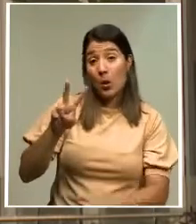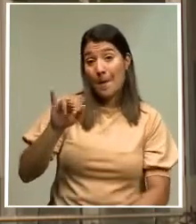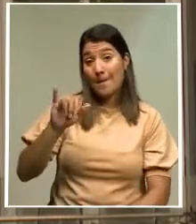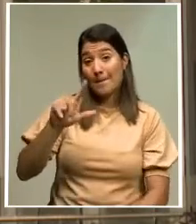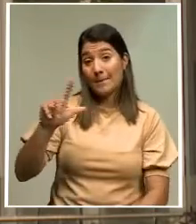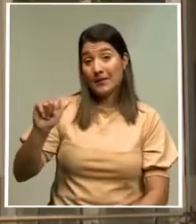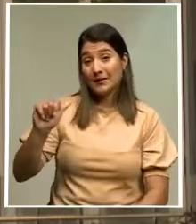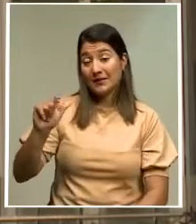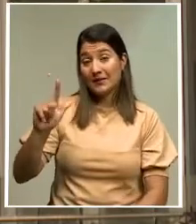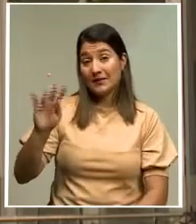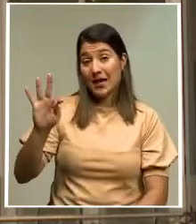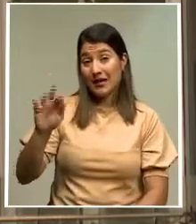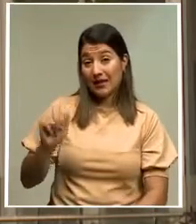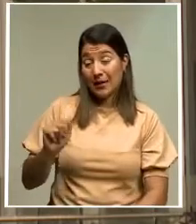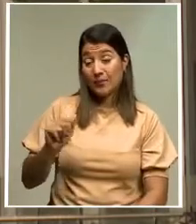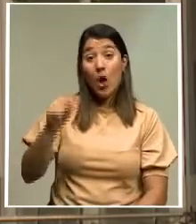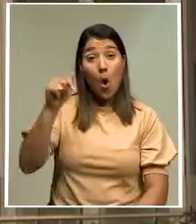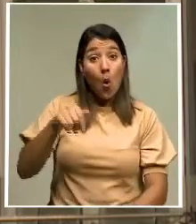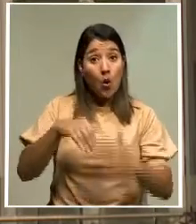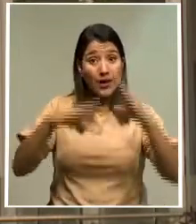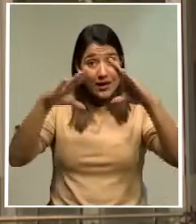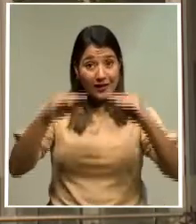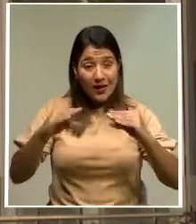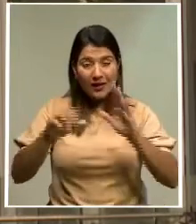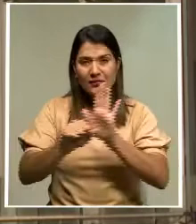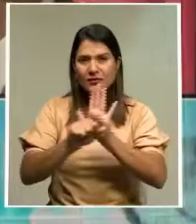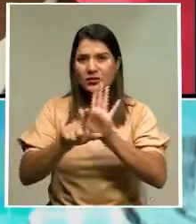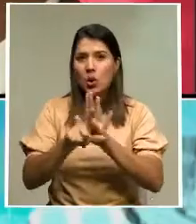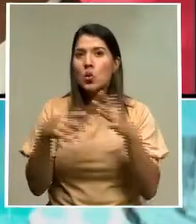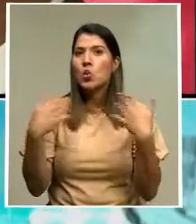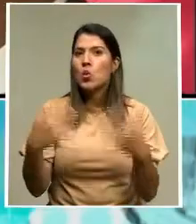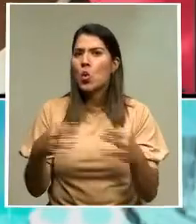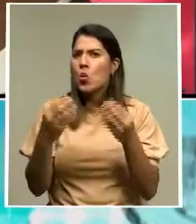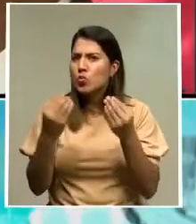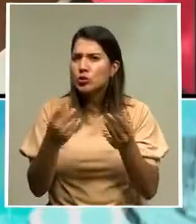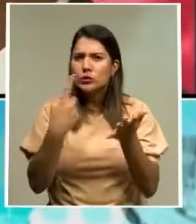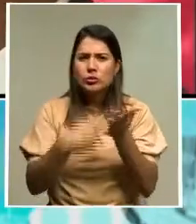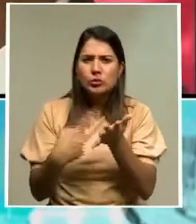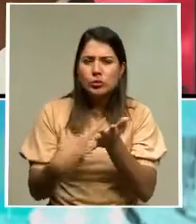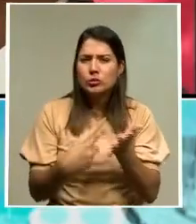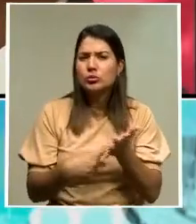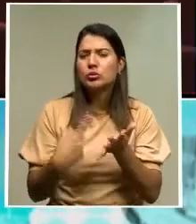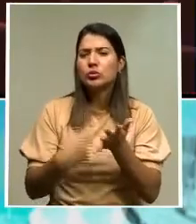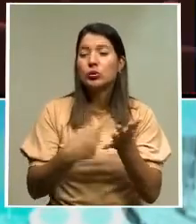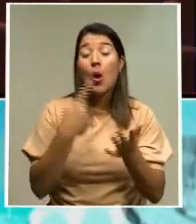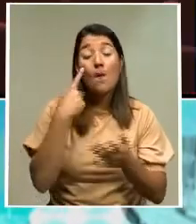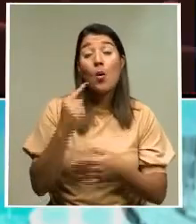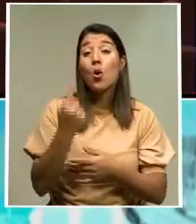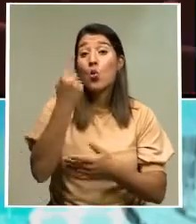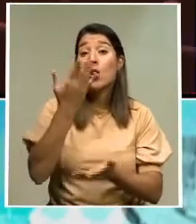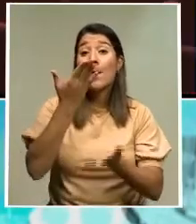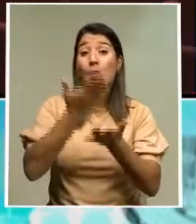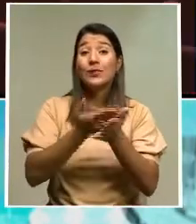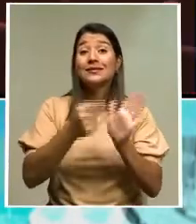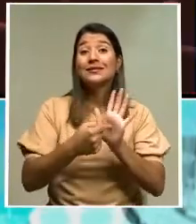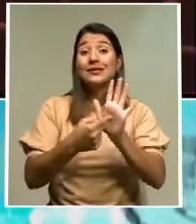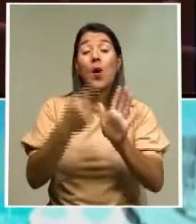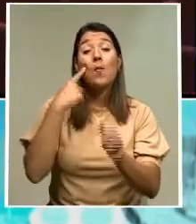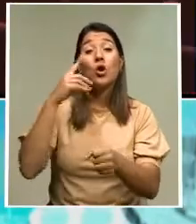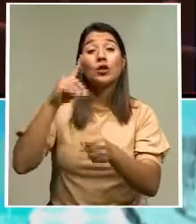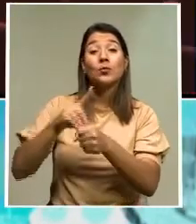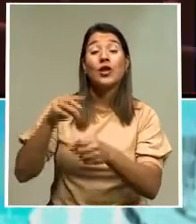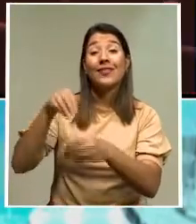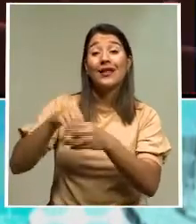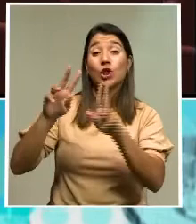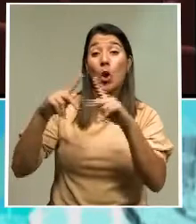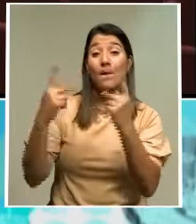hoy en la tarde el Congreso estuvo bastante agitado, esto por una moción que presentó el legislador del Partido de Acción